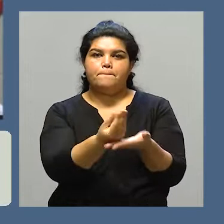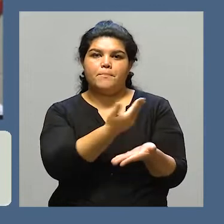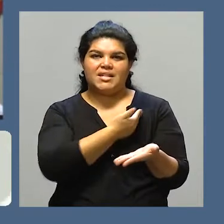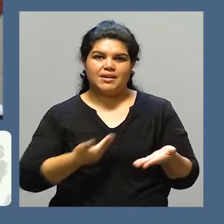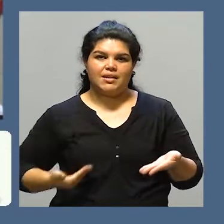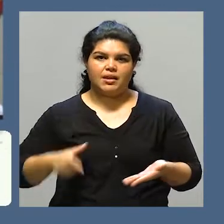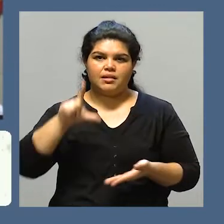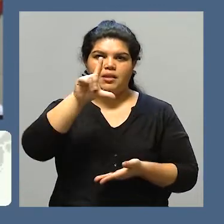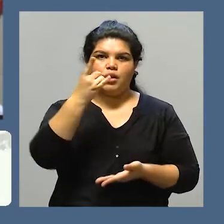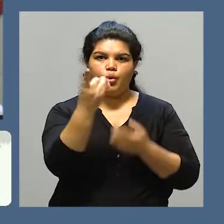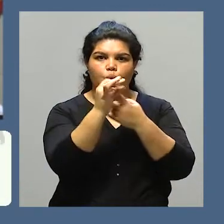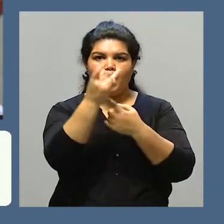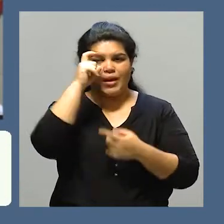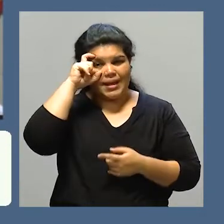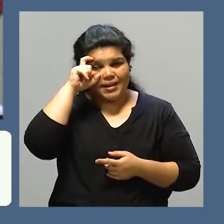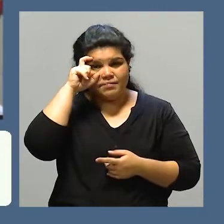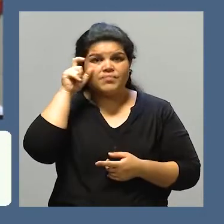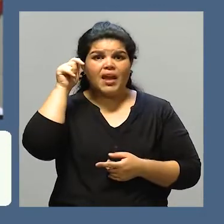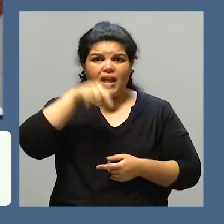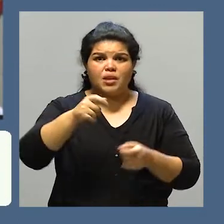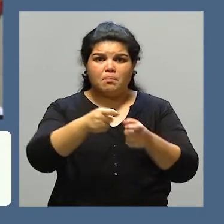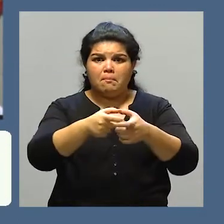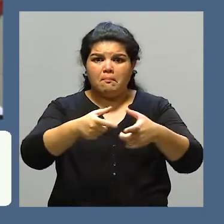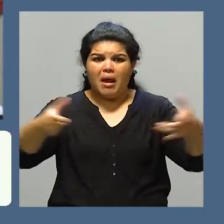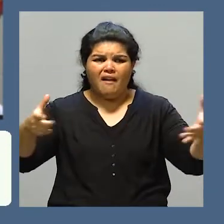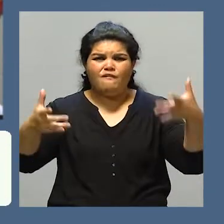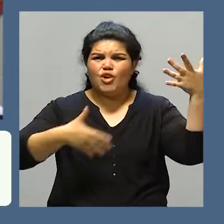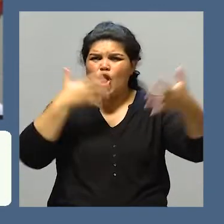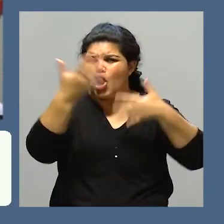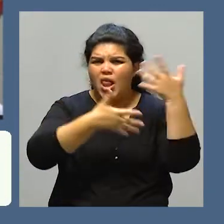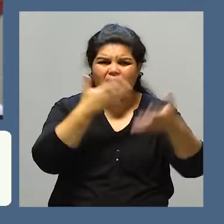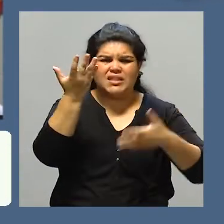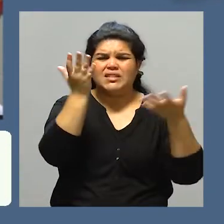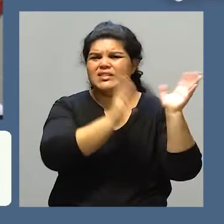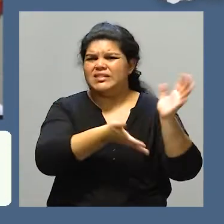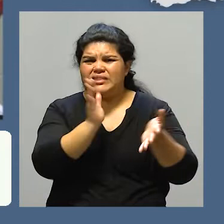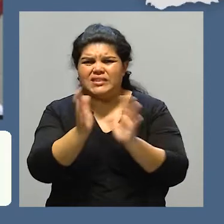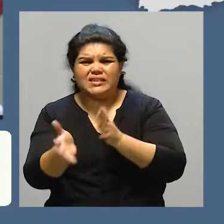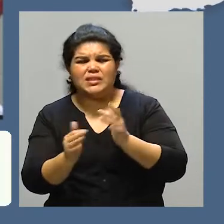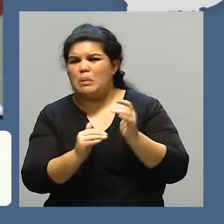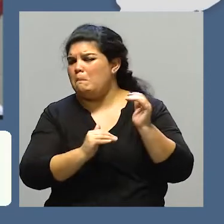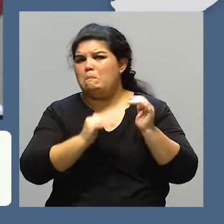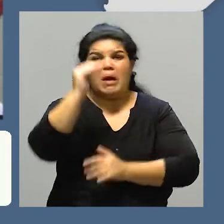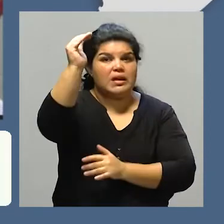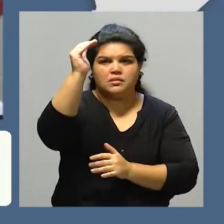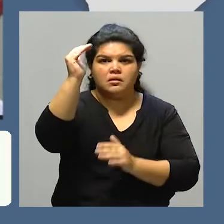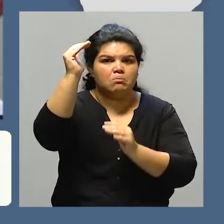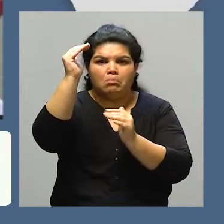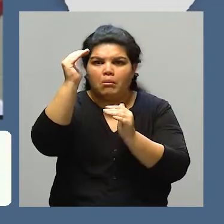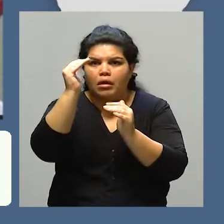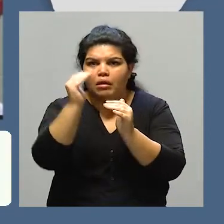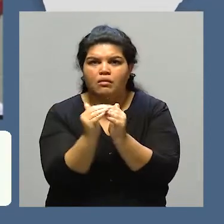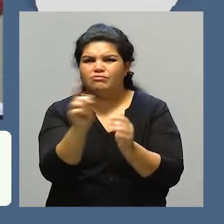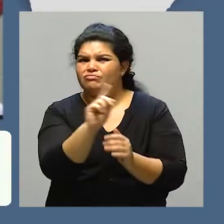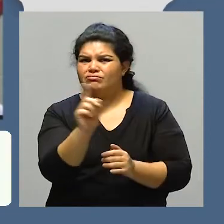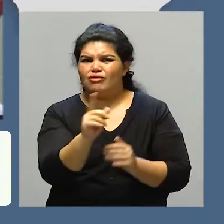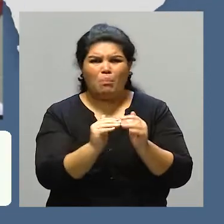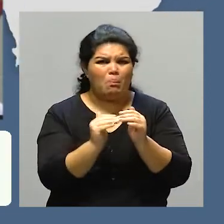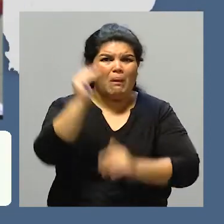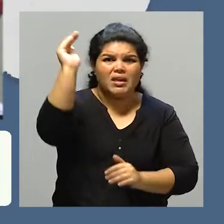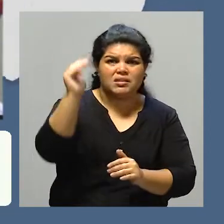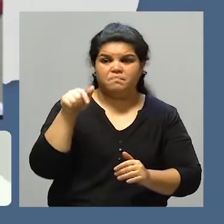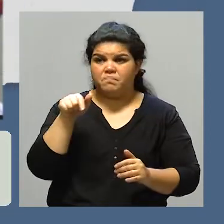ser incluso uno de los factores que explique por qué el candidato de la derecha no ha